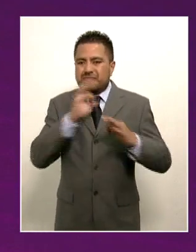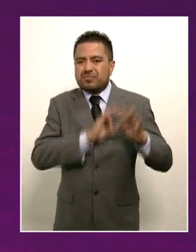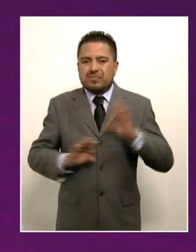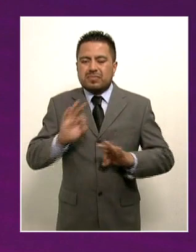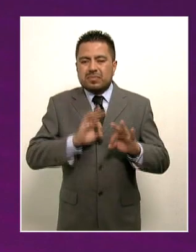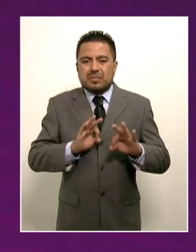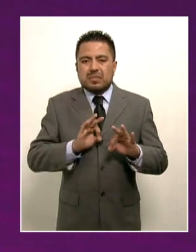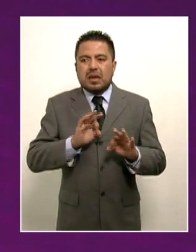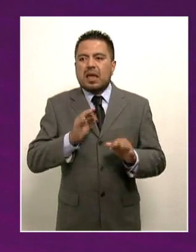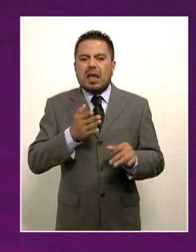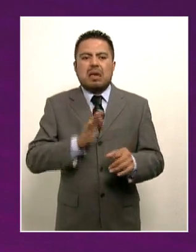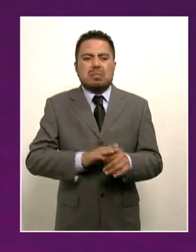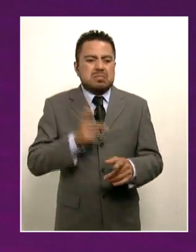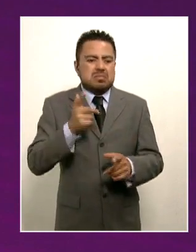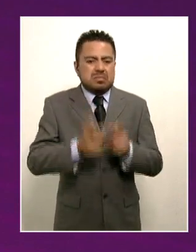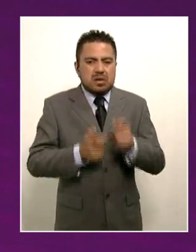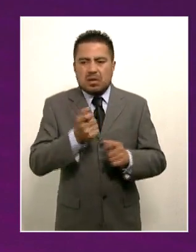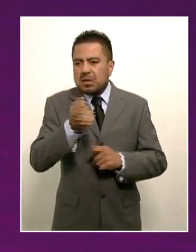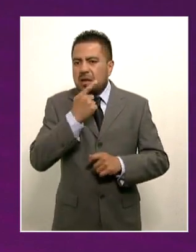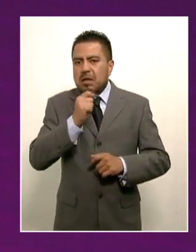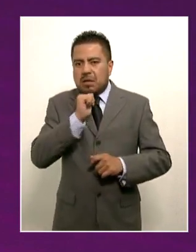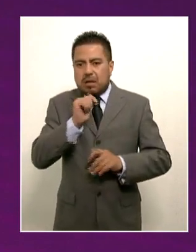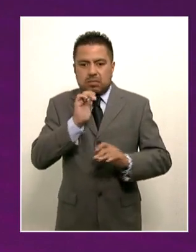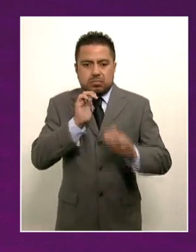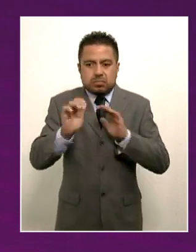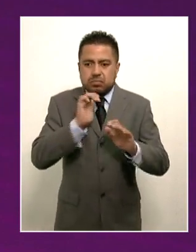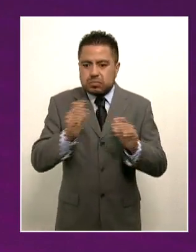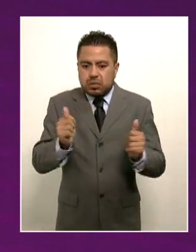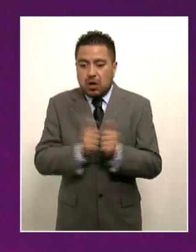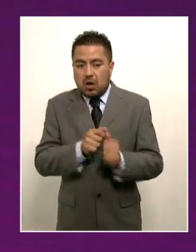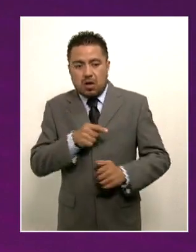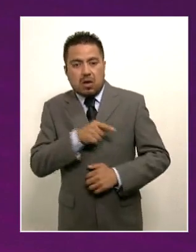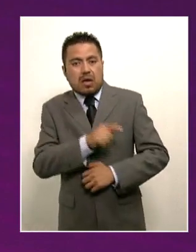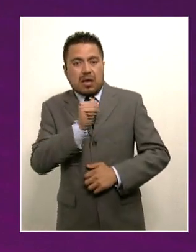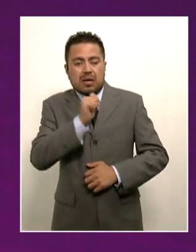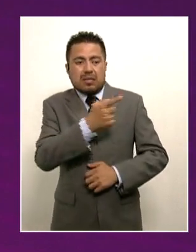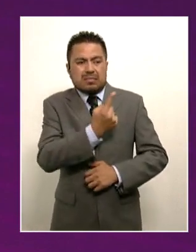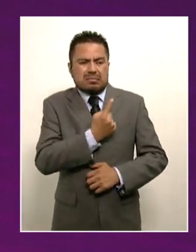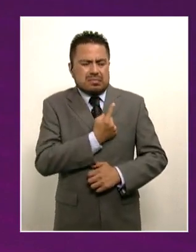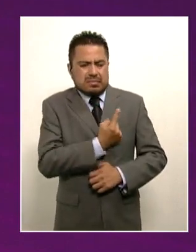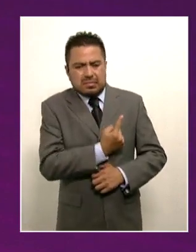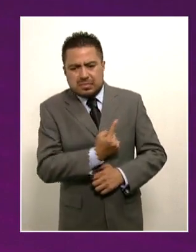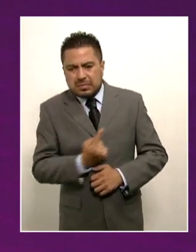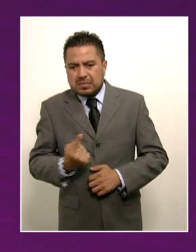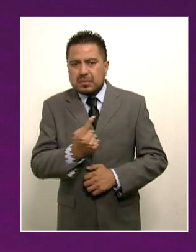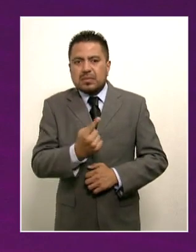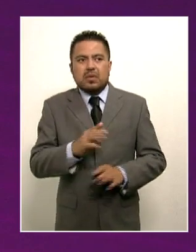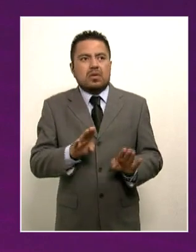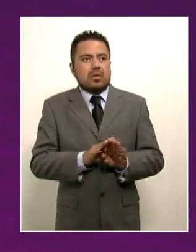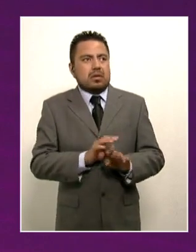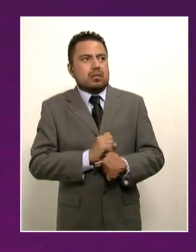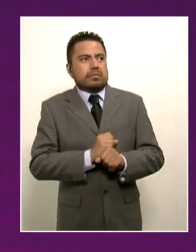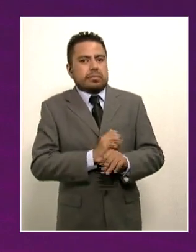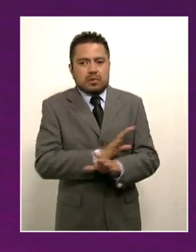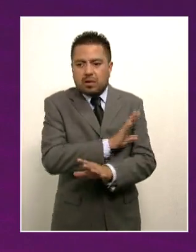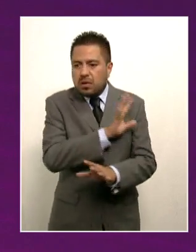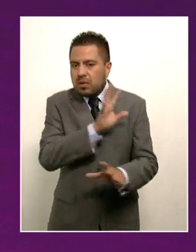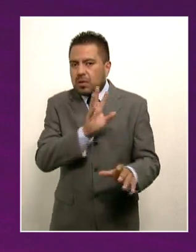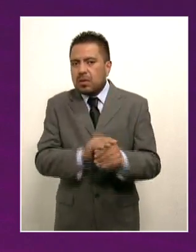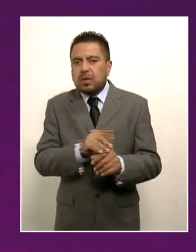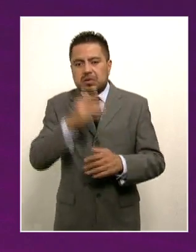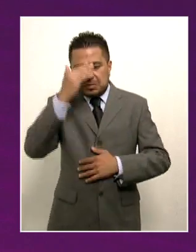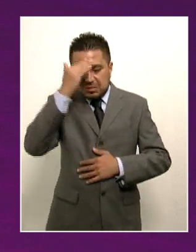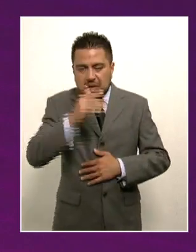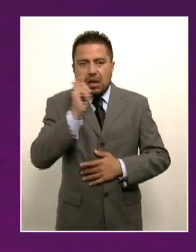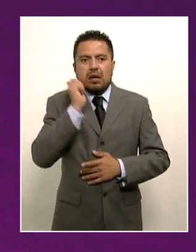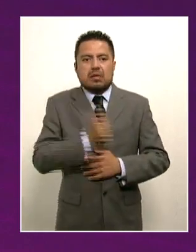qué le estaban administrando, nadie podía comunicarse con ella, ella estaba completamente en un estado de indefensión total, sin